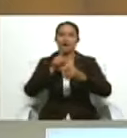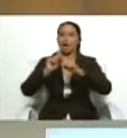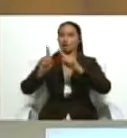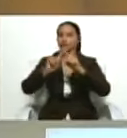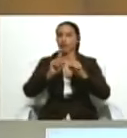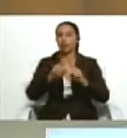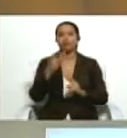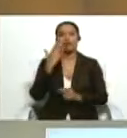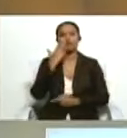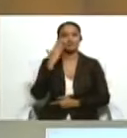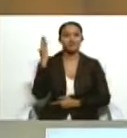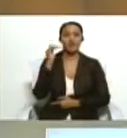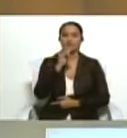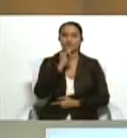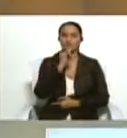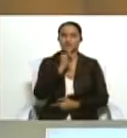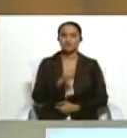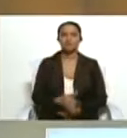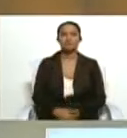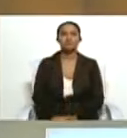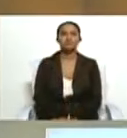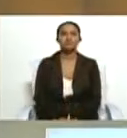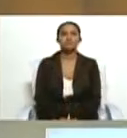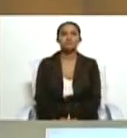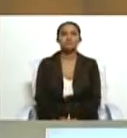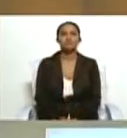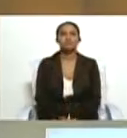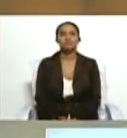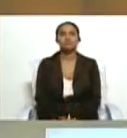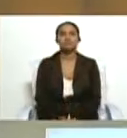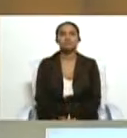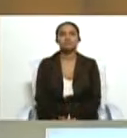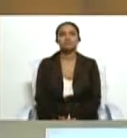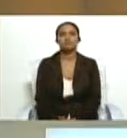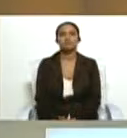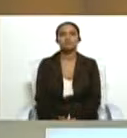ya en la señal. Adelante, Kendy, ¿qué nos comentas? Buenas tardes.